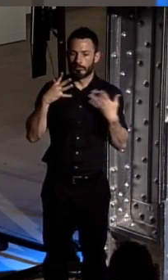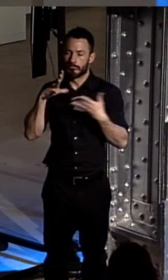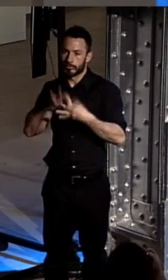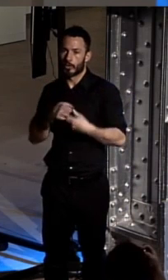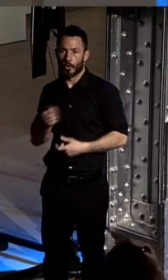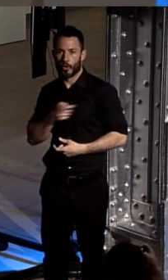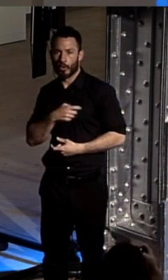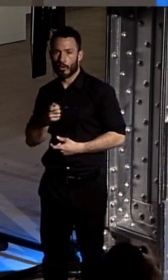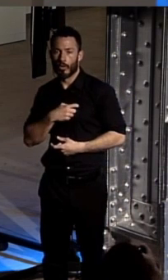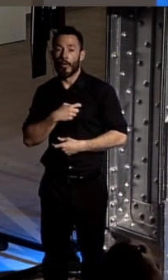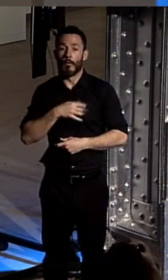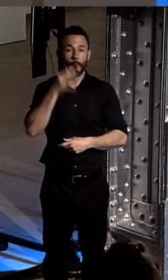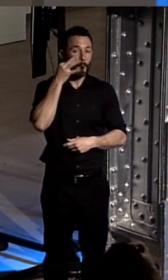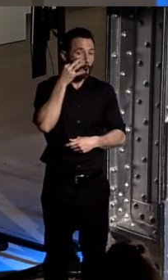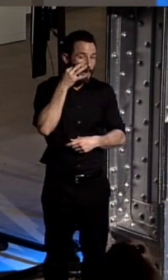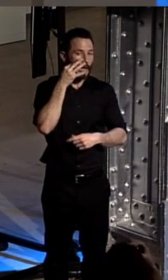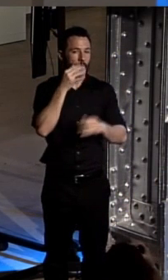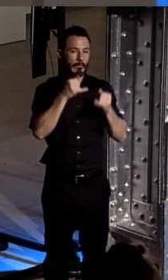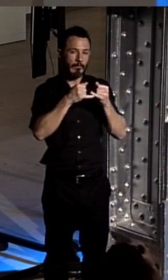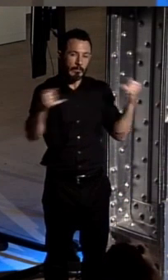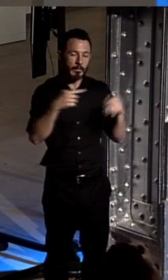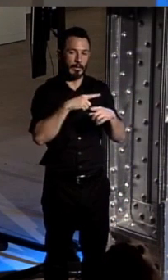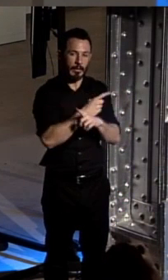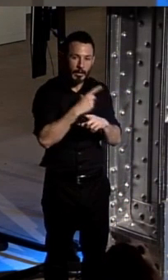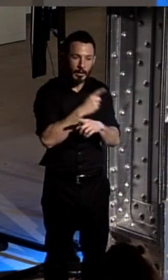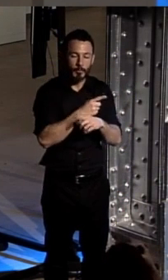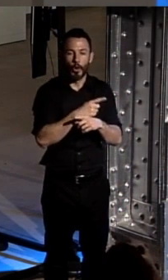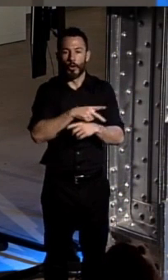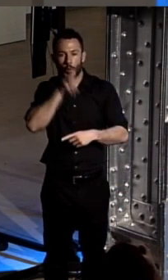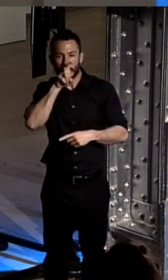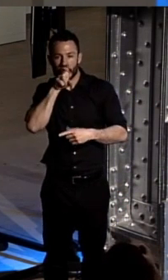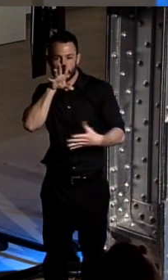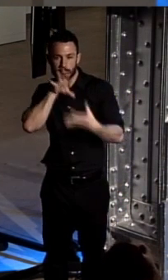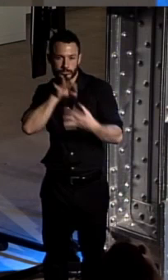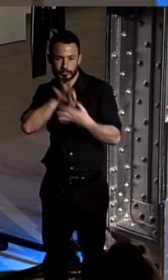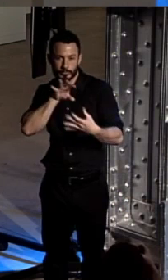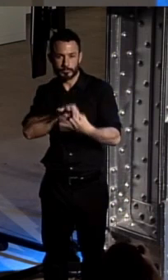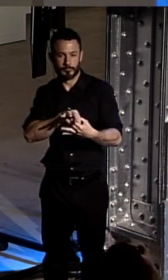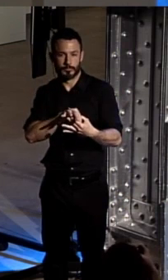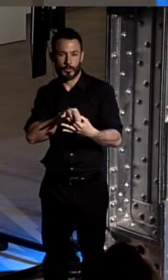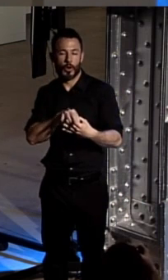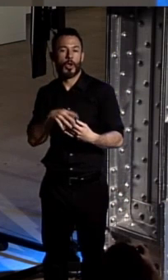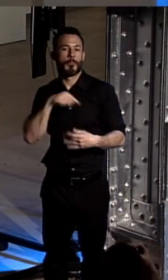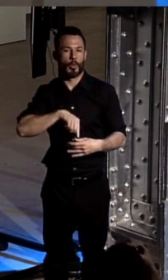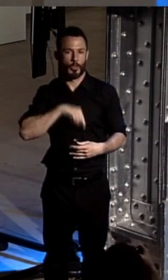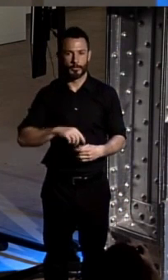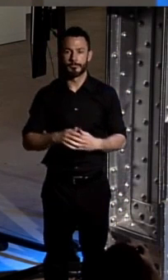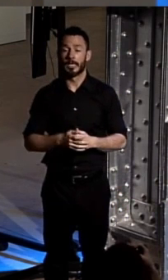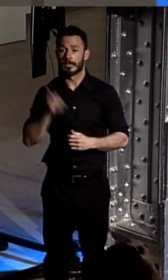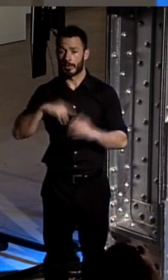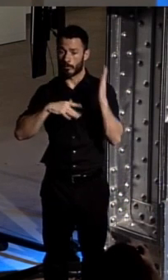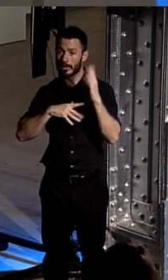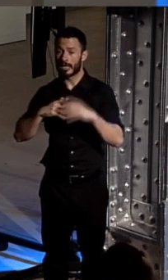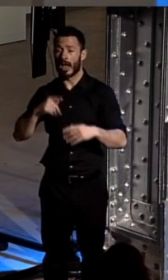la conductividad de la piel o el ritmo respiratorio. Y finalmente, que es un poco el holy grail dentro de la informática